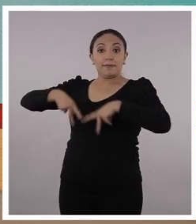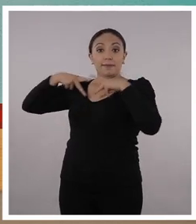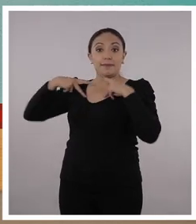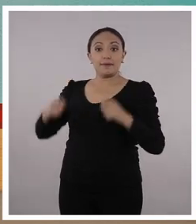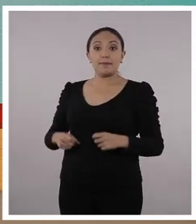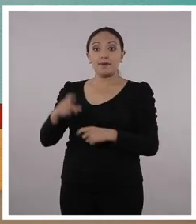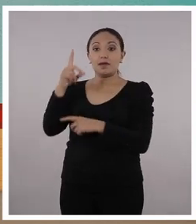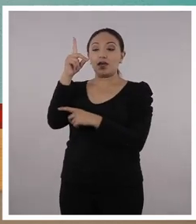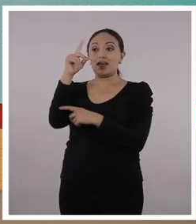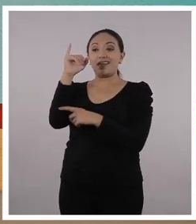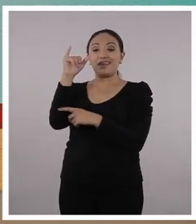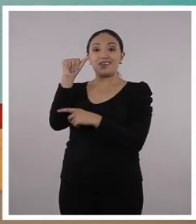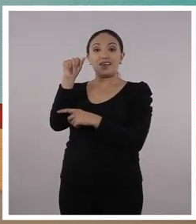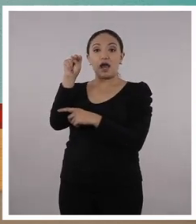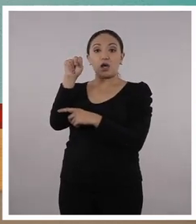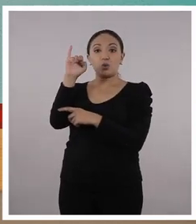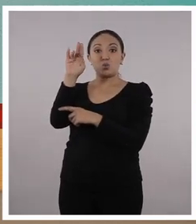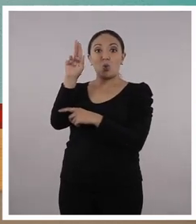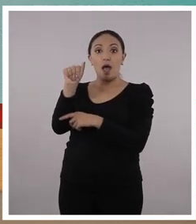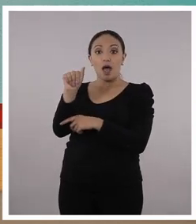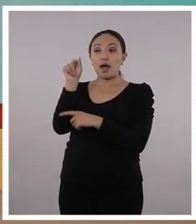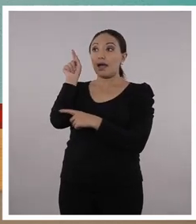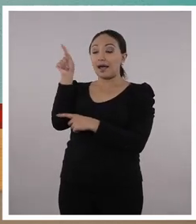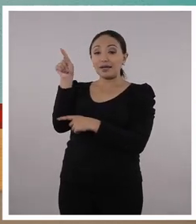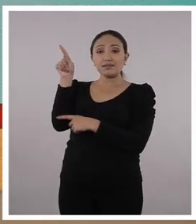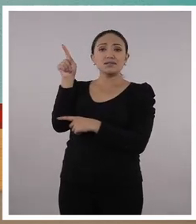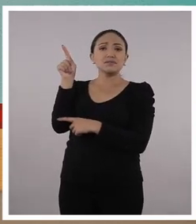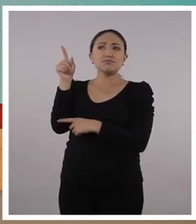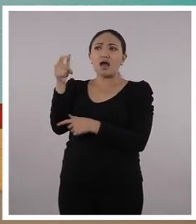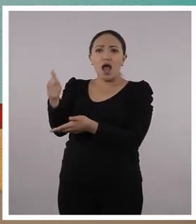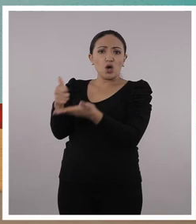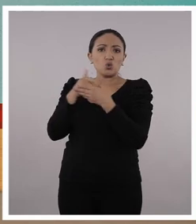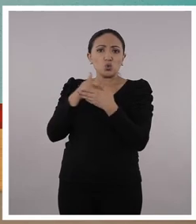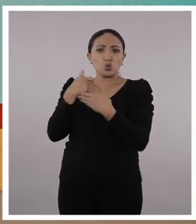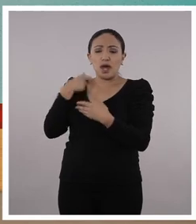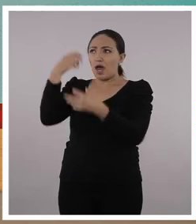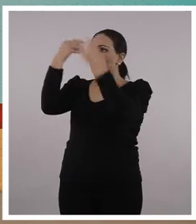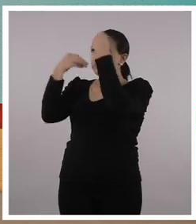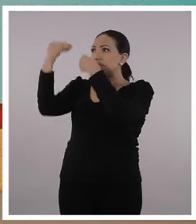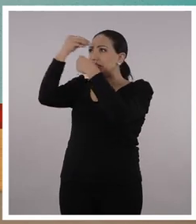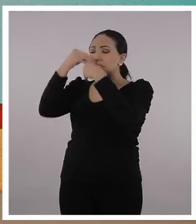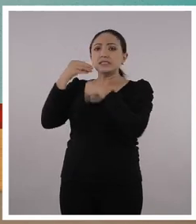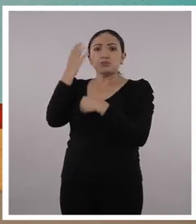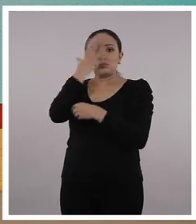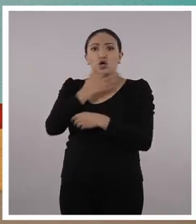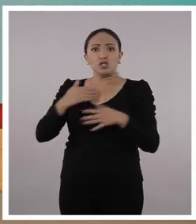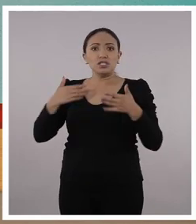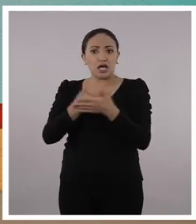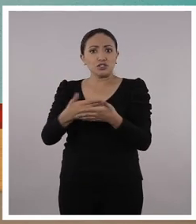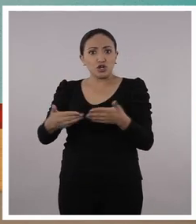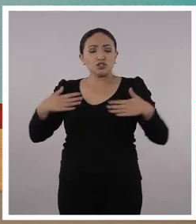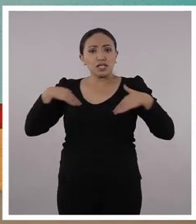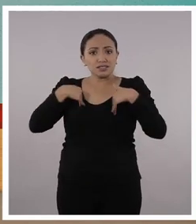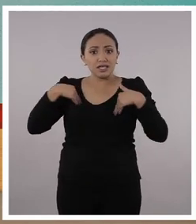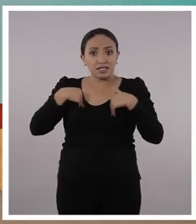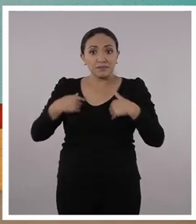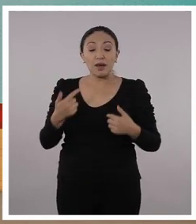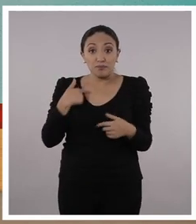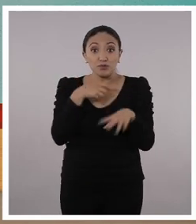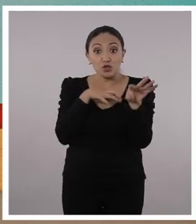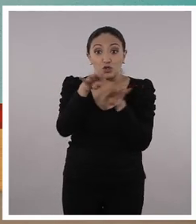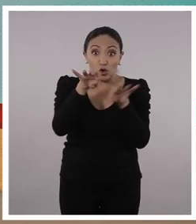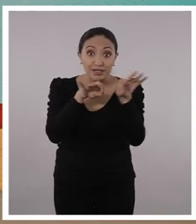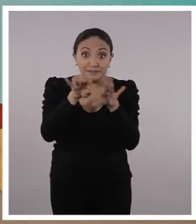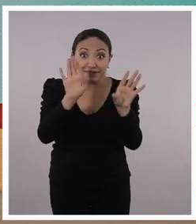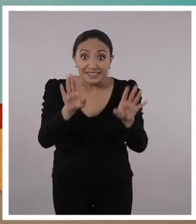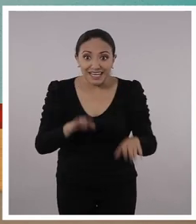Se llama Yanua, la niña estrella. ¡Ah! Y me enseñó mucho y compartió cosas sobre los animales. ¿Quieren que les